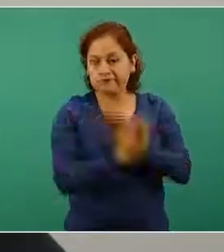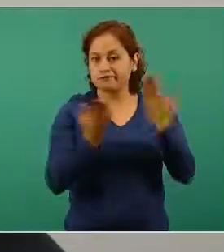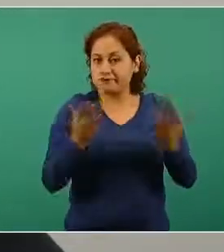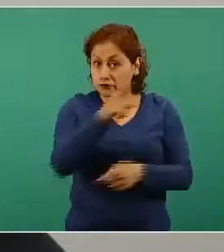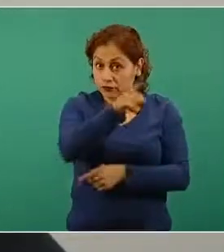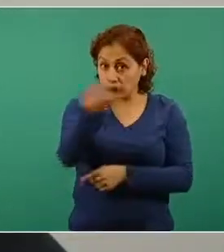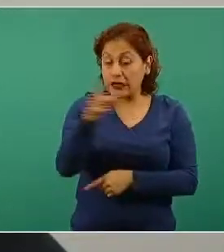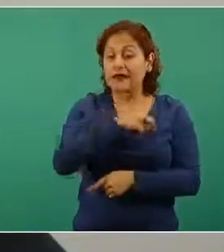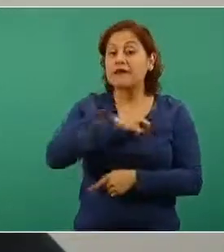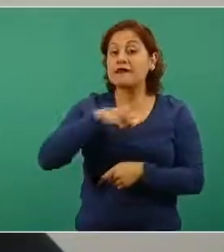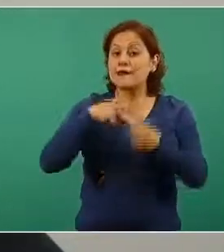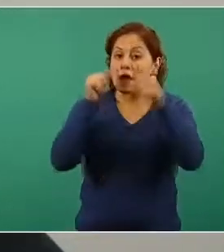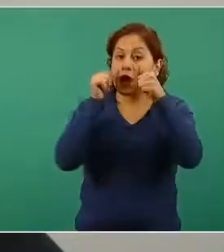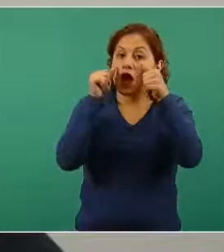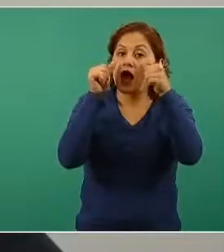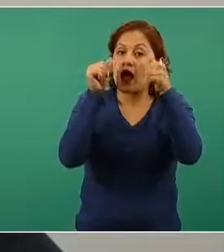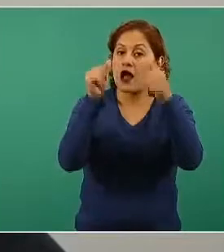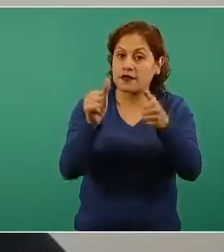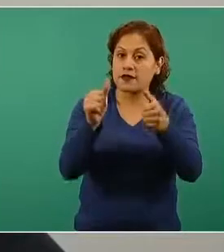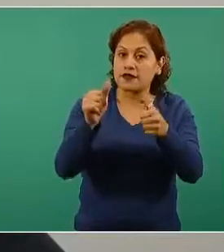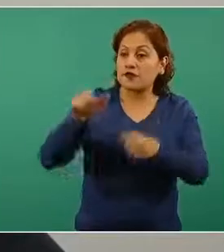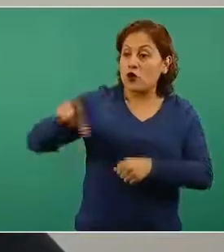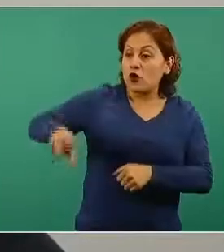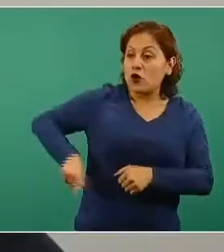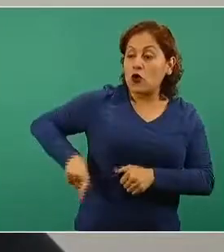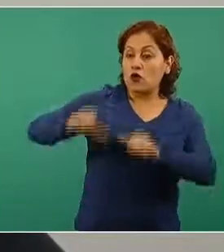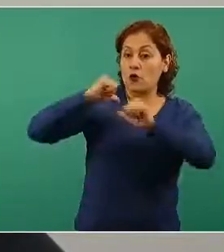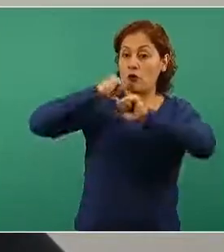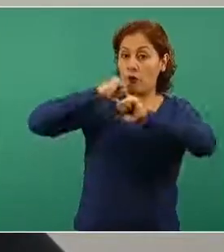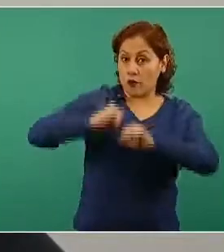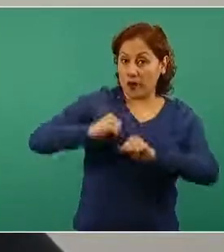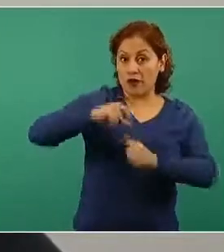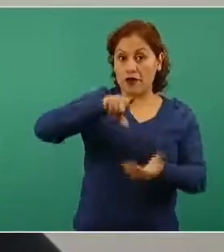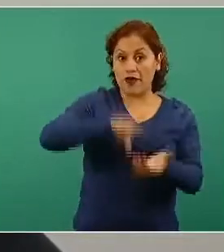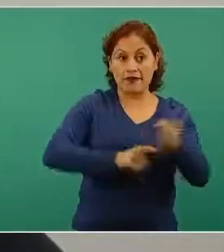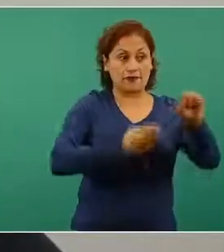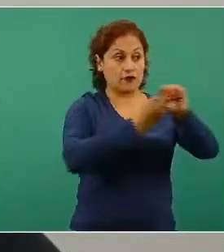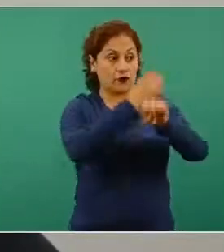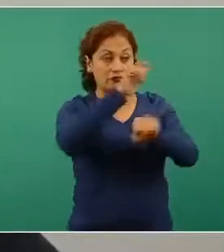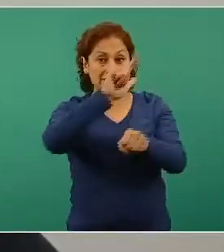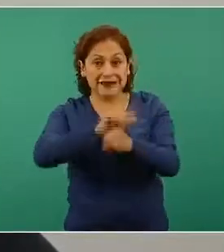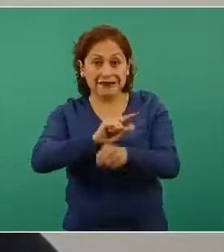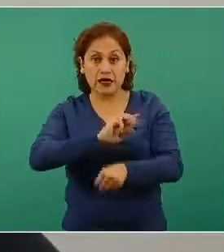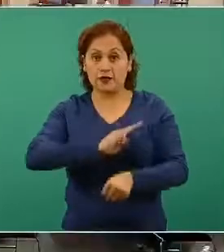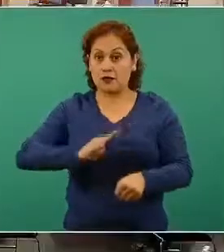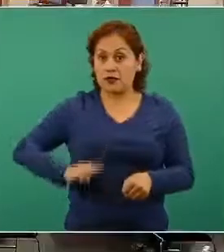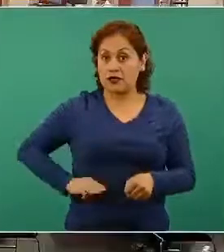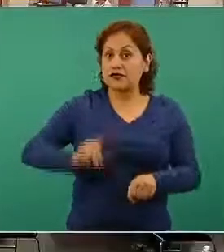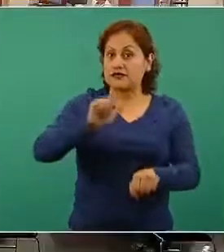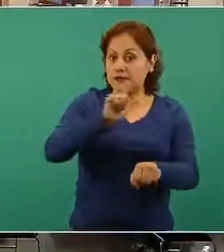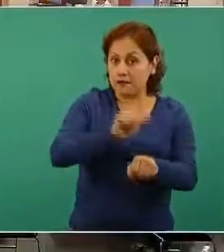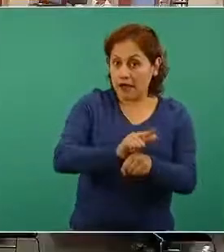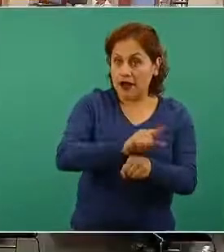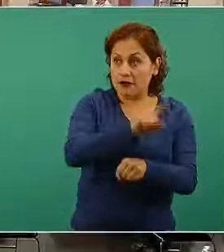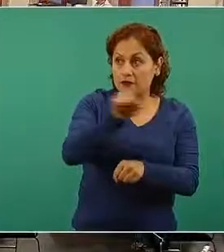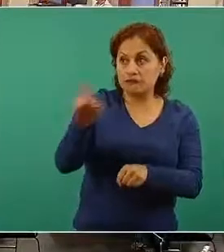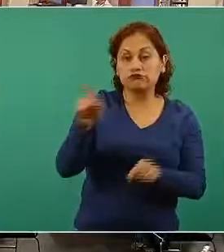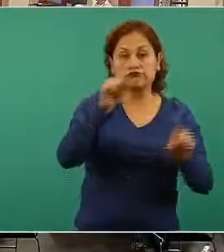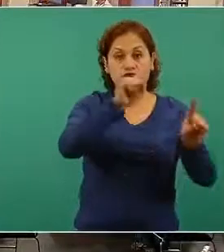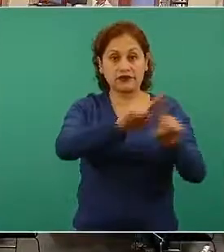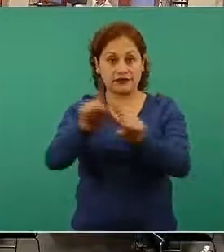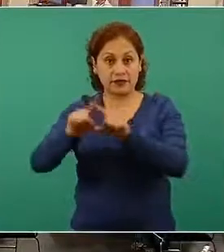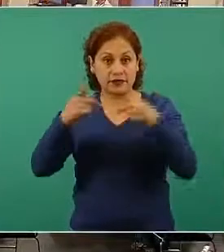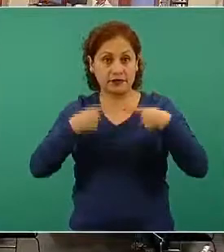las recomendaciones que nos realizan nuestras autoridades sanitarias locales, en los niveles estatales, en los niveles municipales.